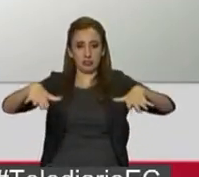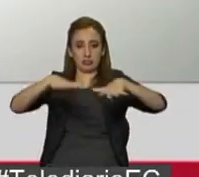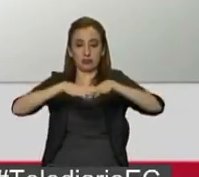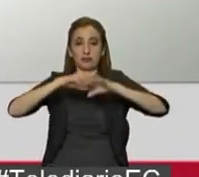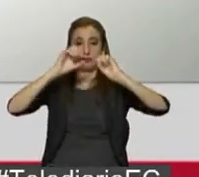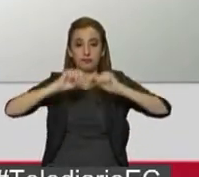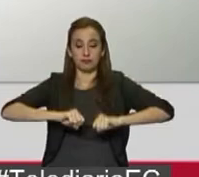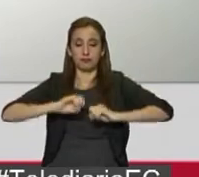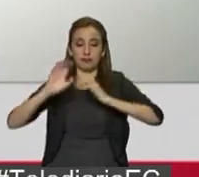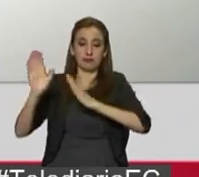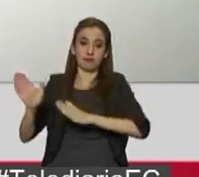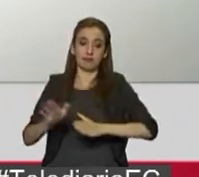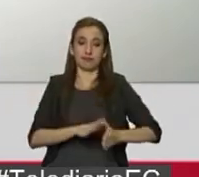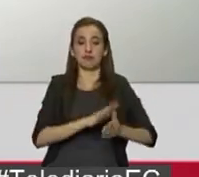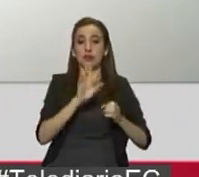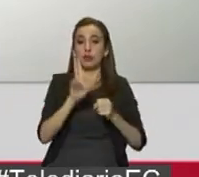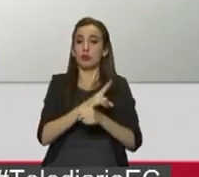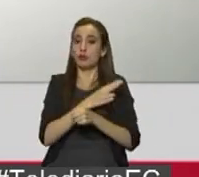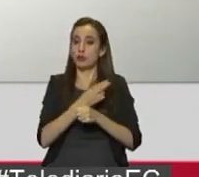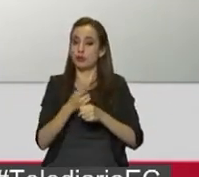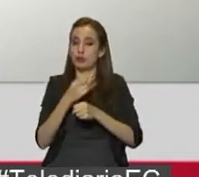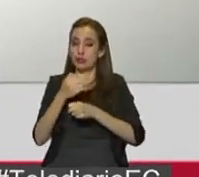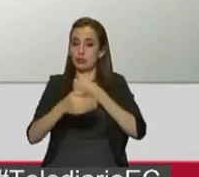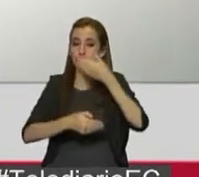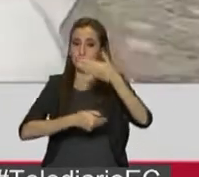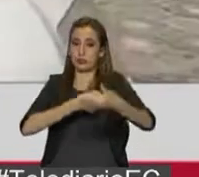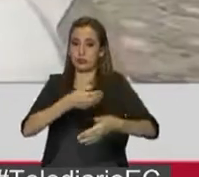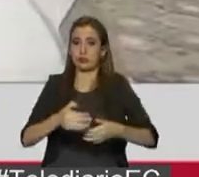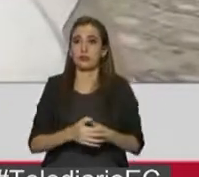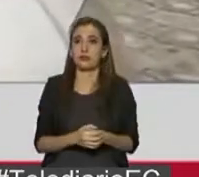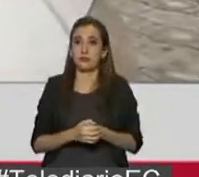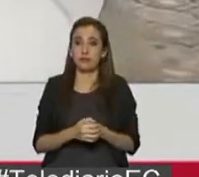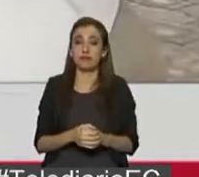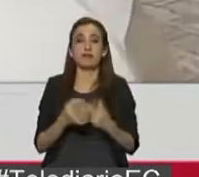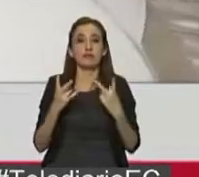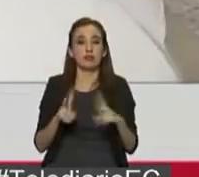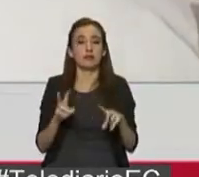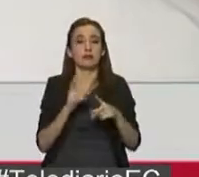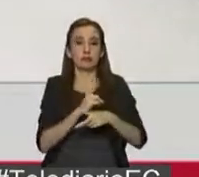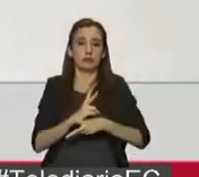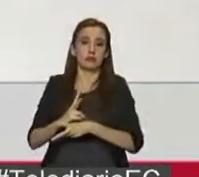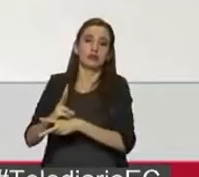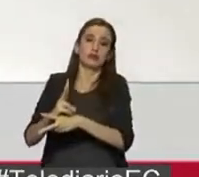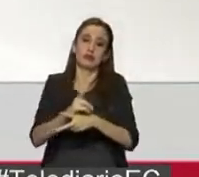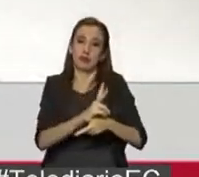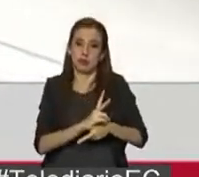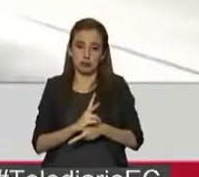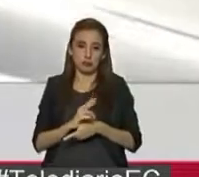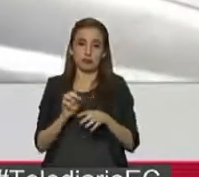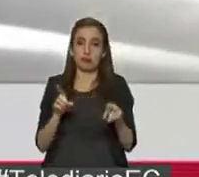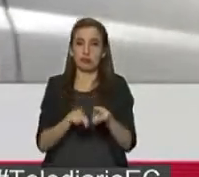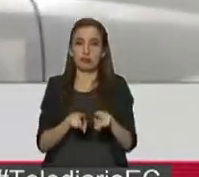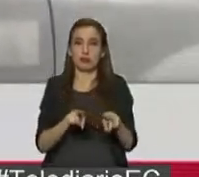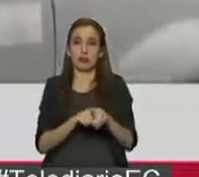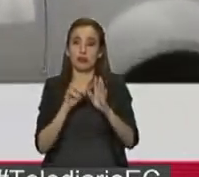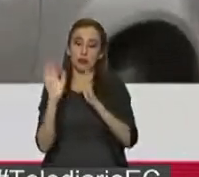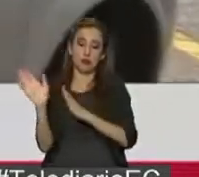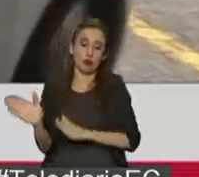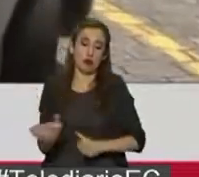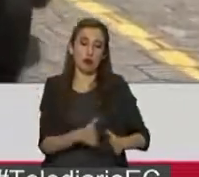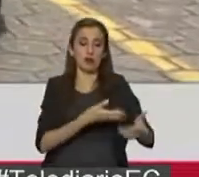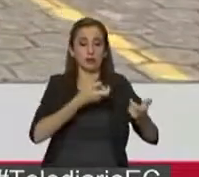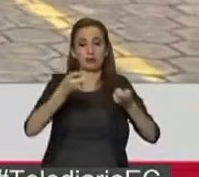tecnologías que se están utilizando dentro de nuestros autos. Cuidados fundamentales para ahora y también para el momento en que la circulación